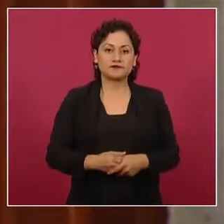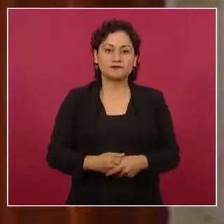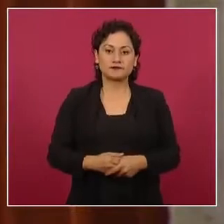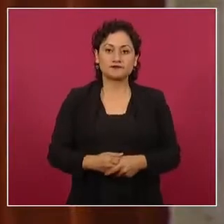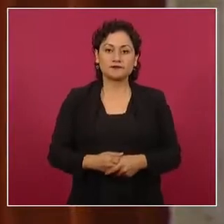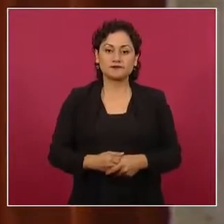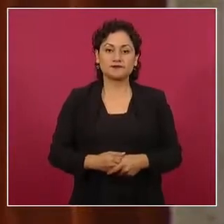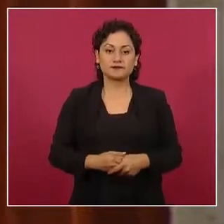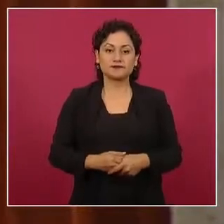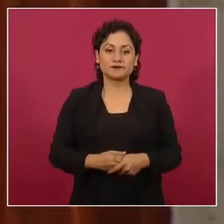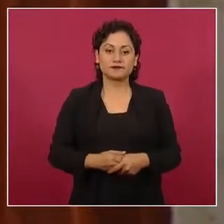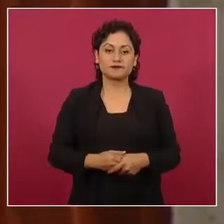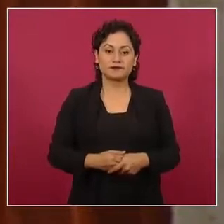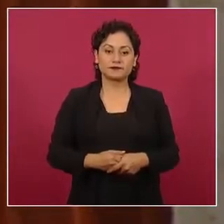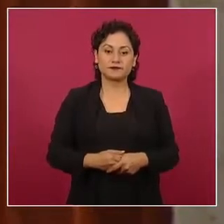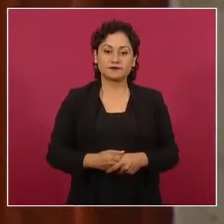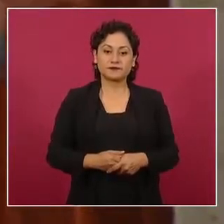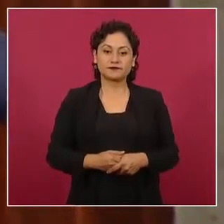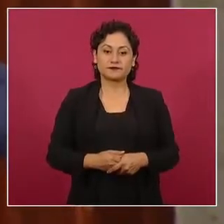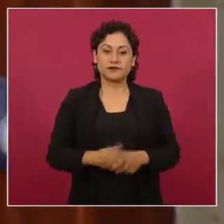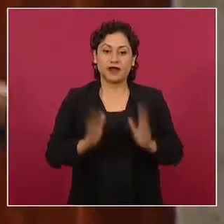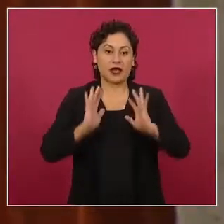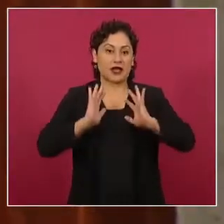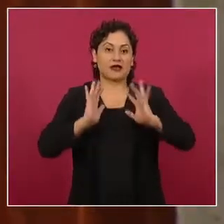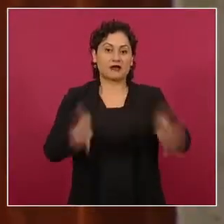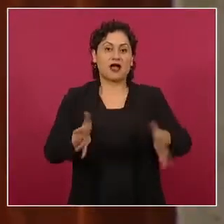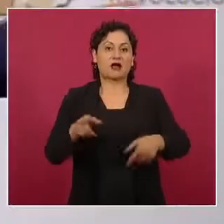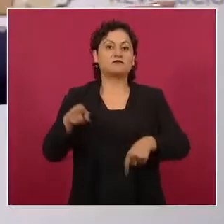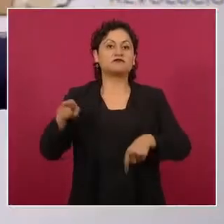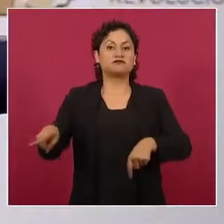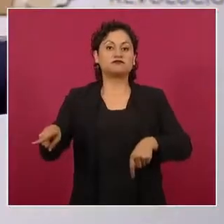pueden operar ya todas sus plantas,